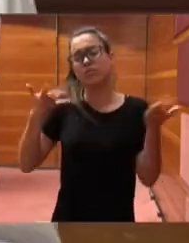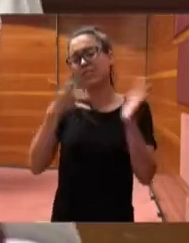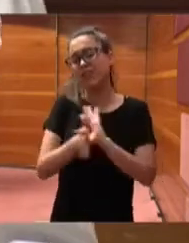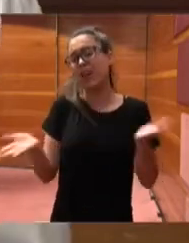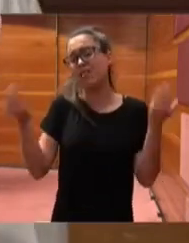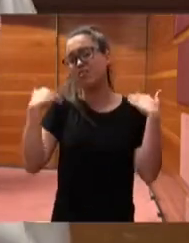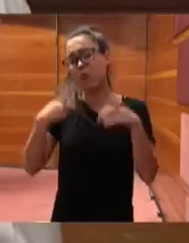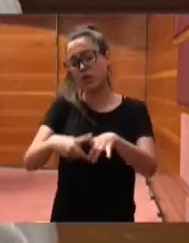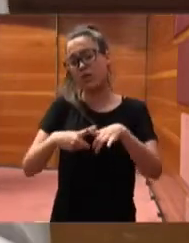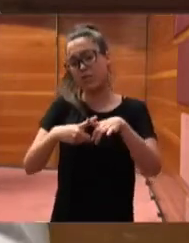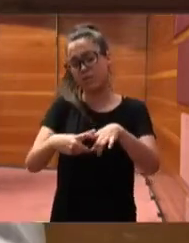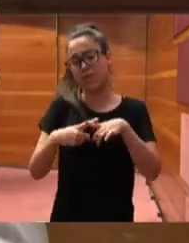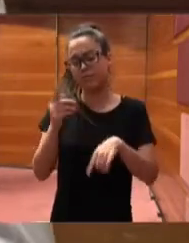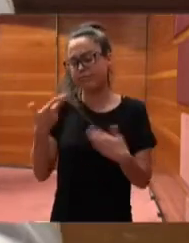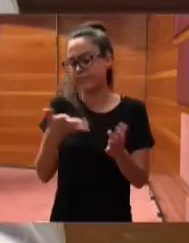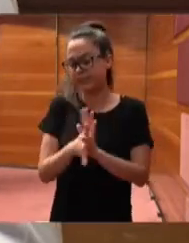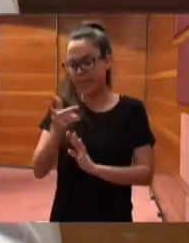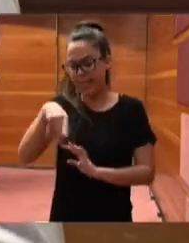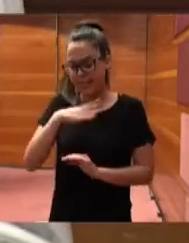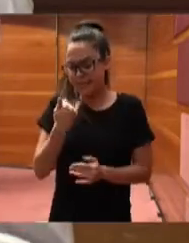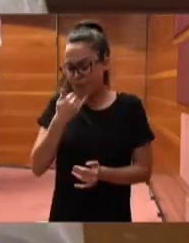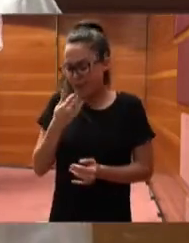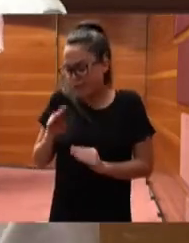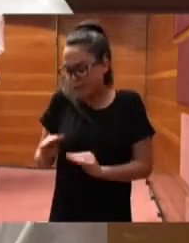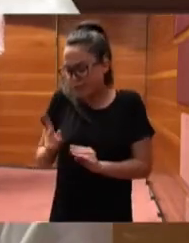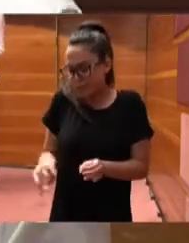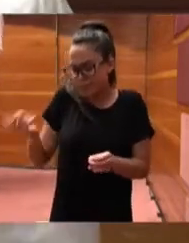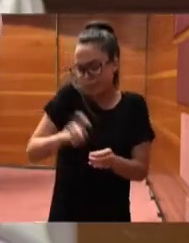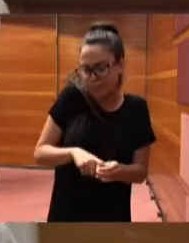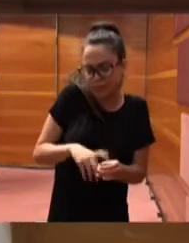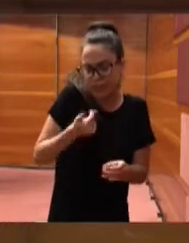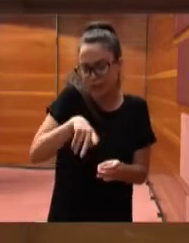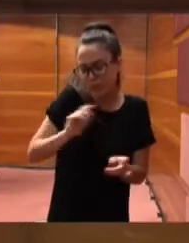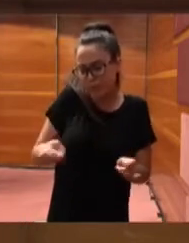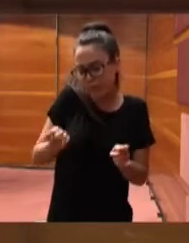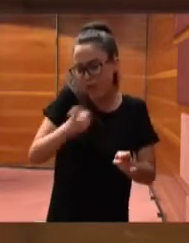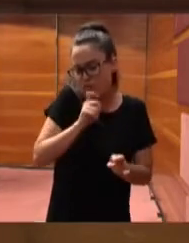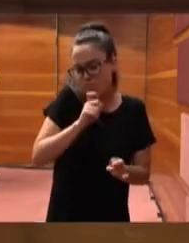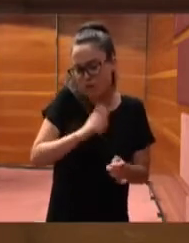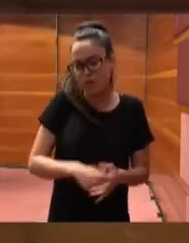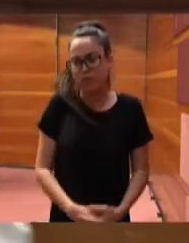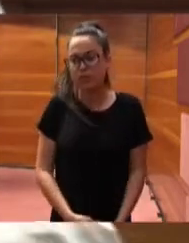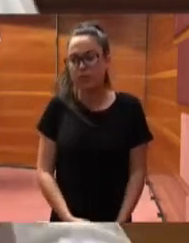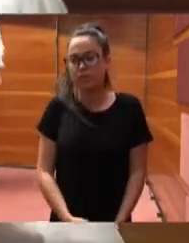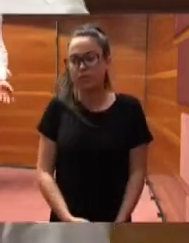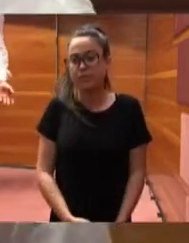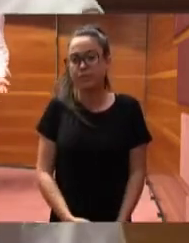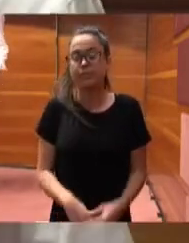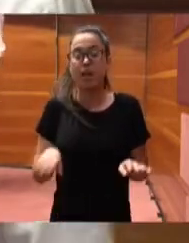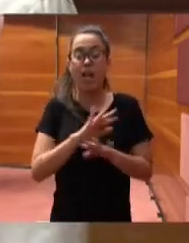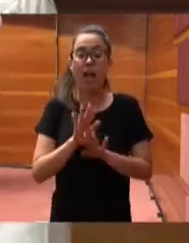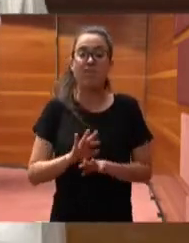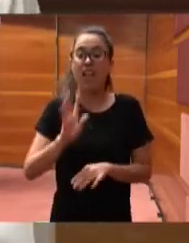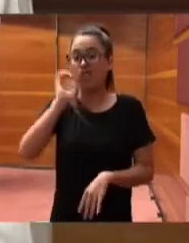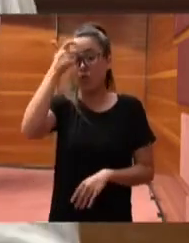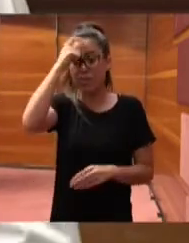pidiendo que contribuya a algo que también es suyo. Entonces, a ver cómo lo llevamos y cómo lo comunicamos, no sea que volvamos otra vez a montar el concepto de cliente que decíamos